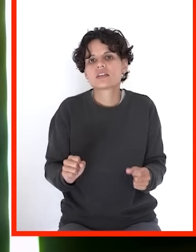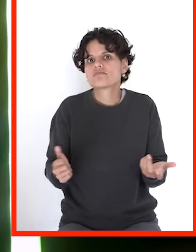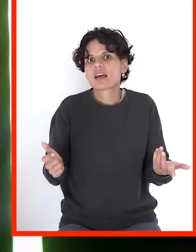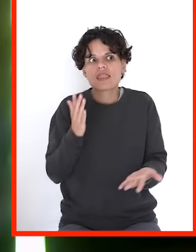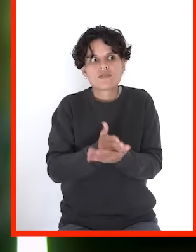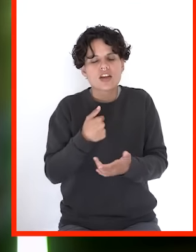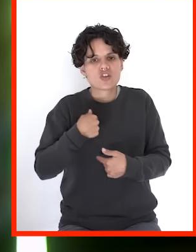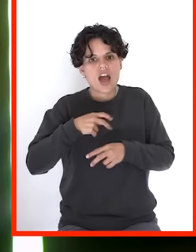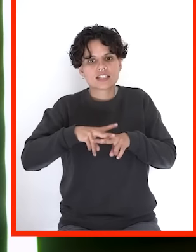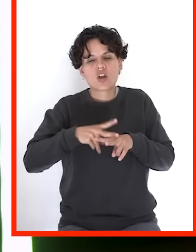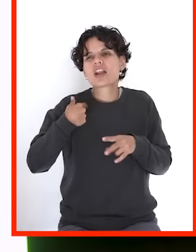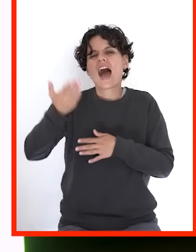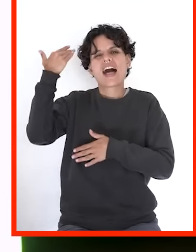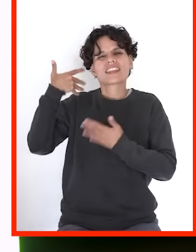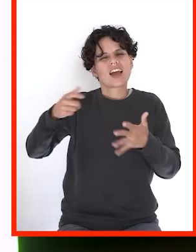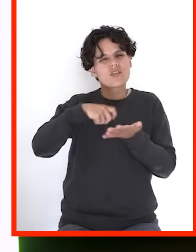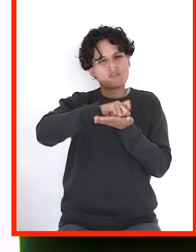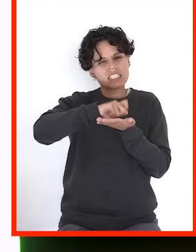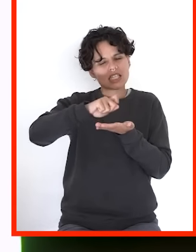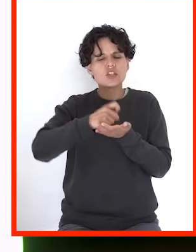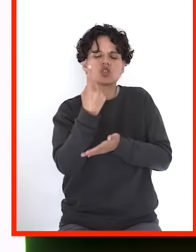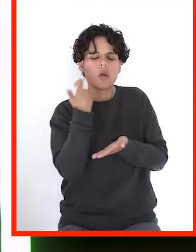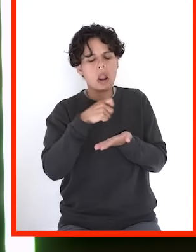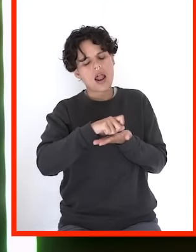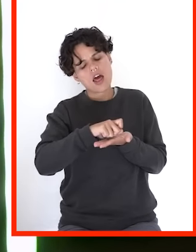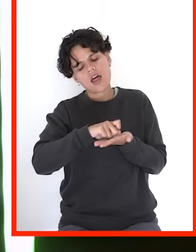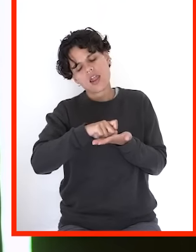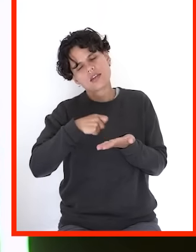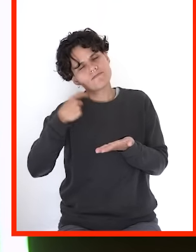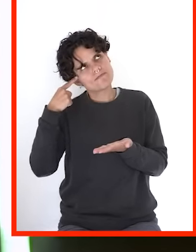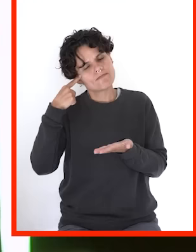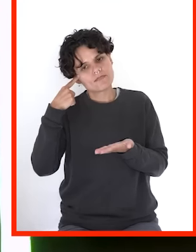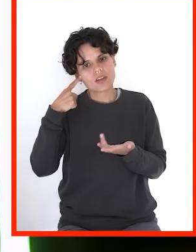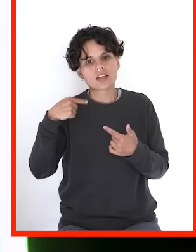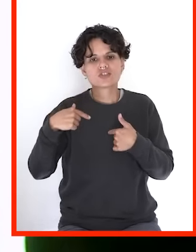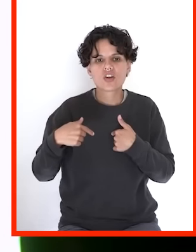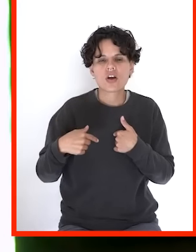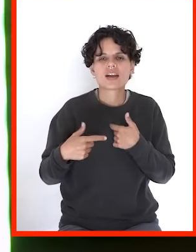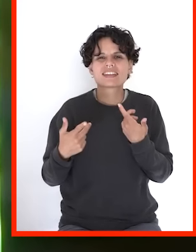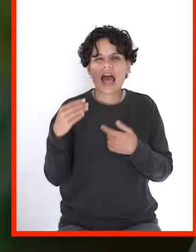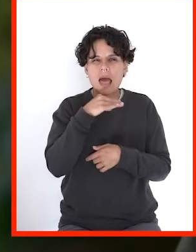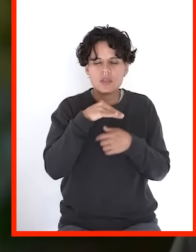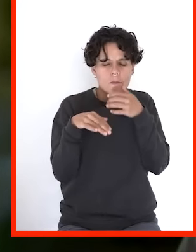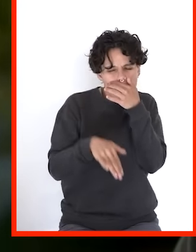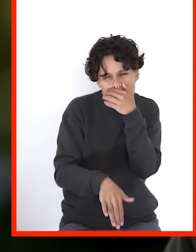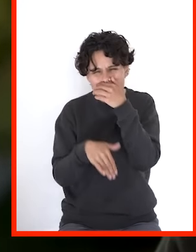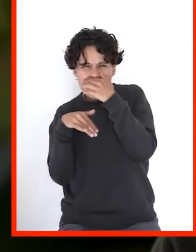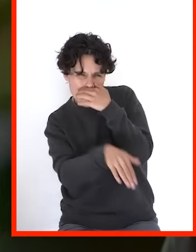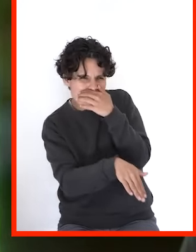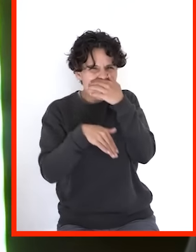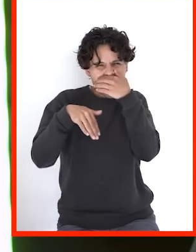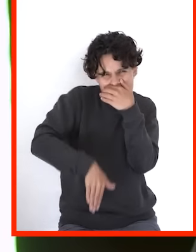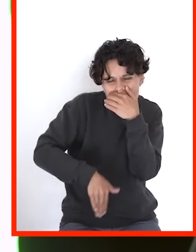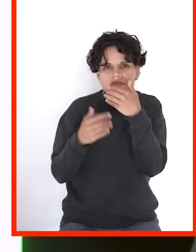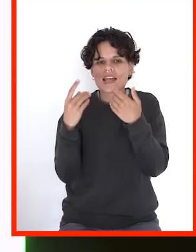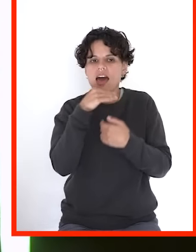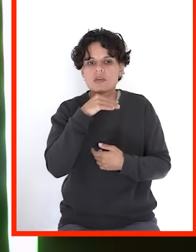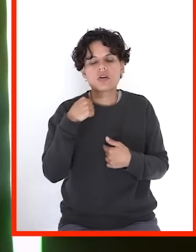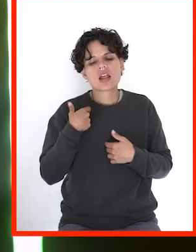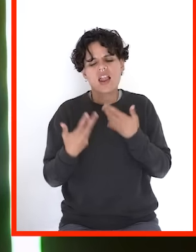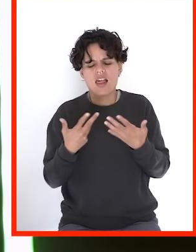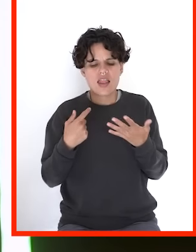temita, claro, como que lo había escrito como solo al principio, y más encima rapeo terrible rápido, y como que, bueno,